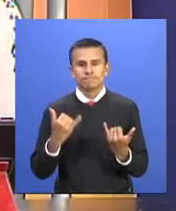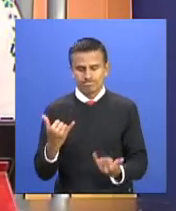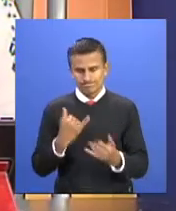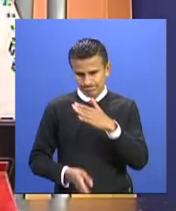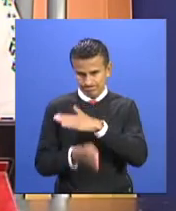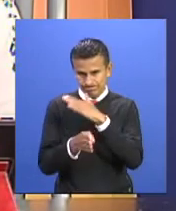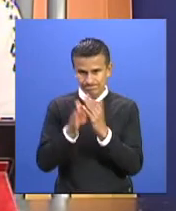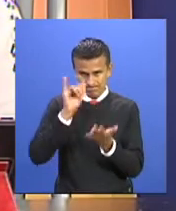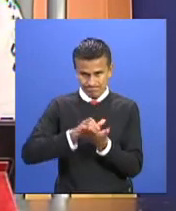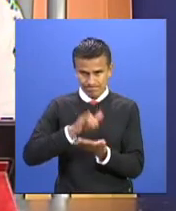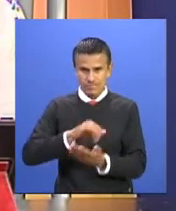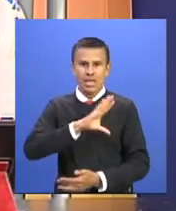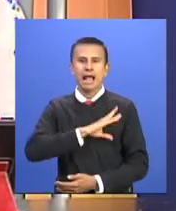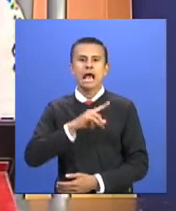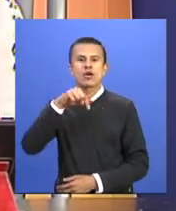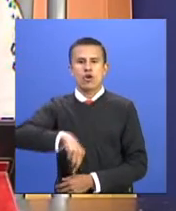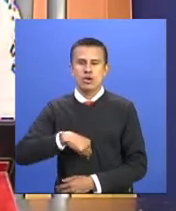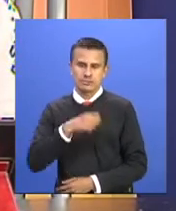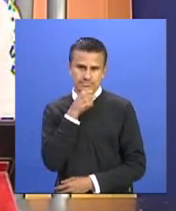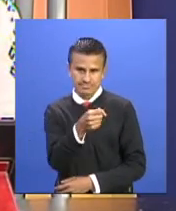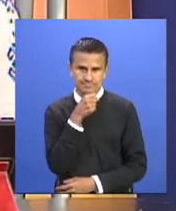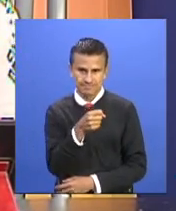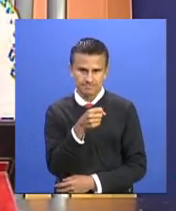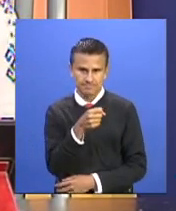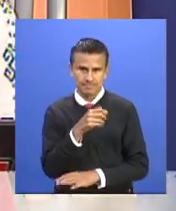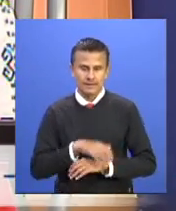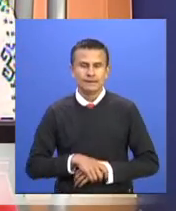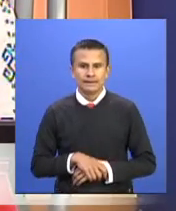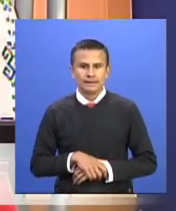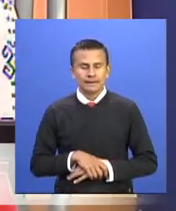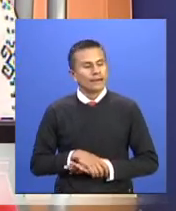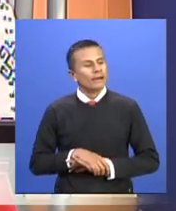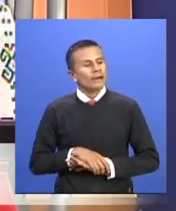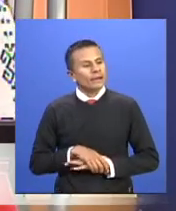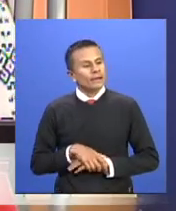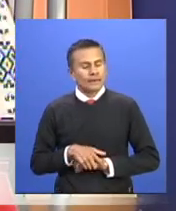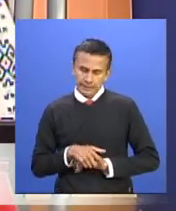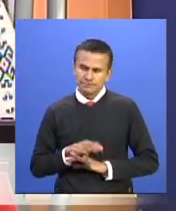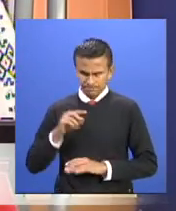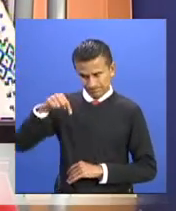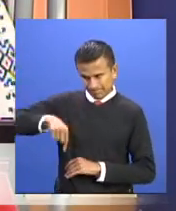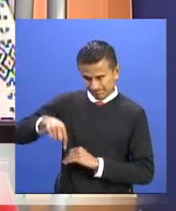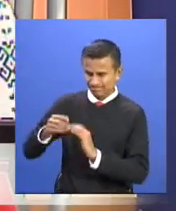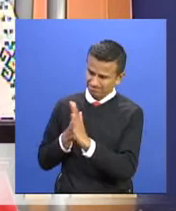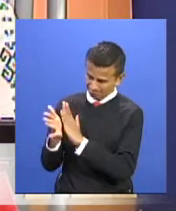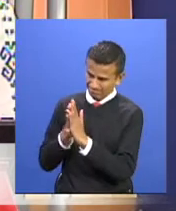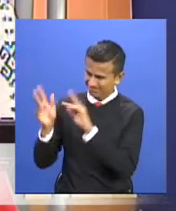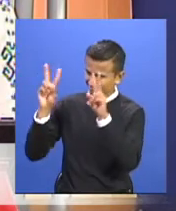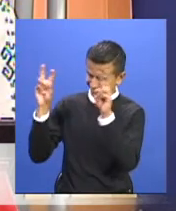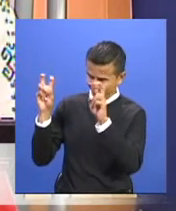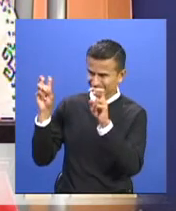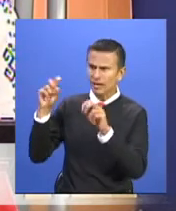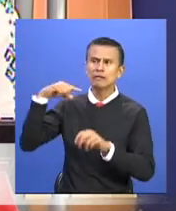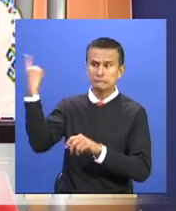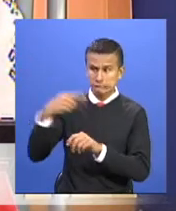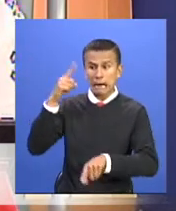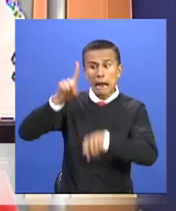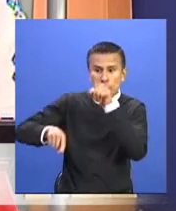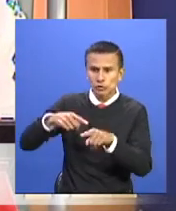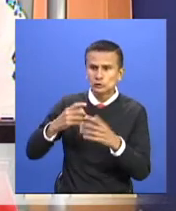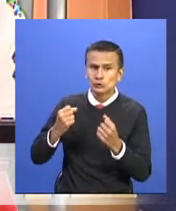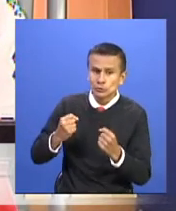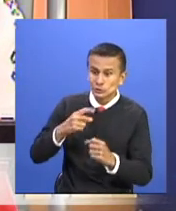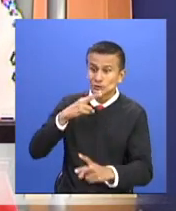Seguimos con Cali Hoy Entrevistas. Decíamos que hay una serie, digamos, de asuntos que son, yo diría, que un gran desafío para quienes